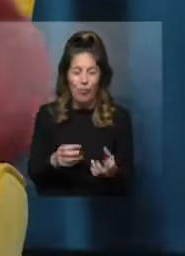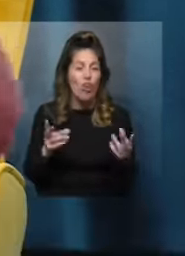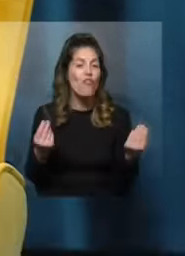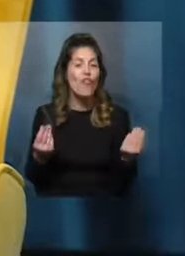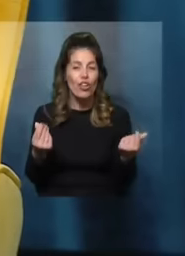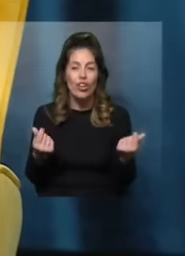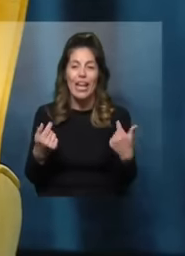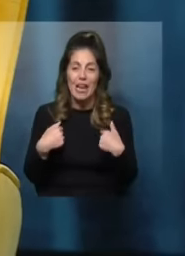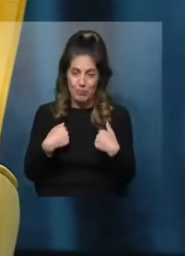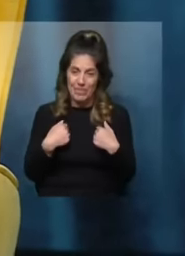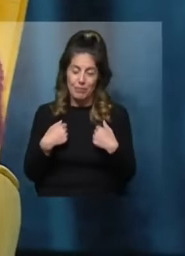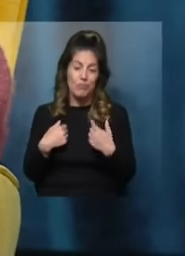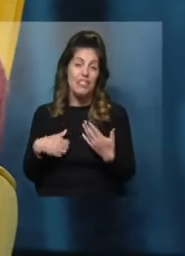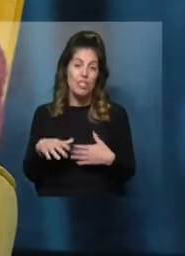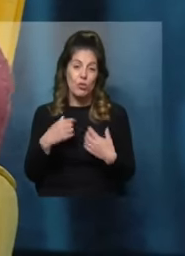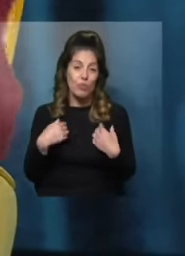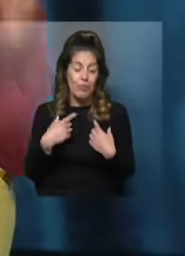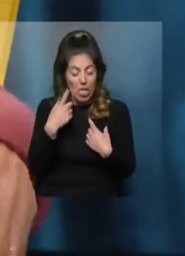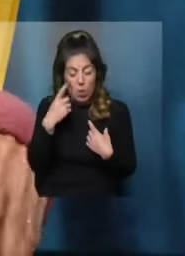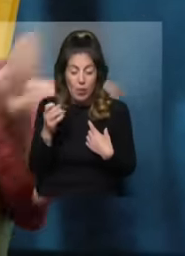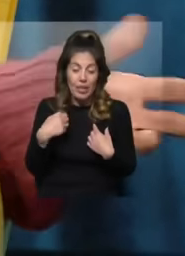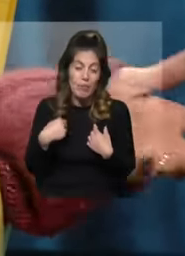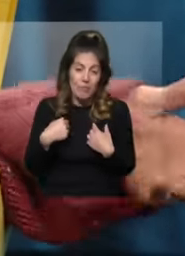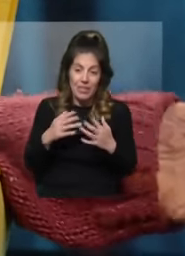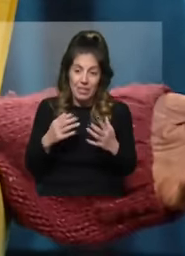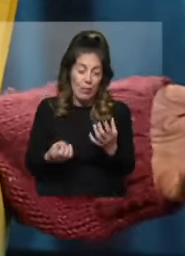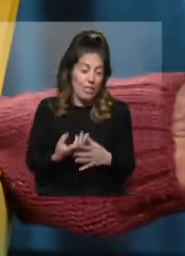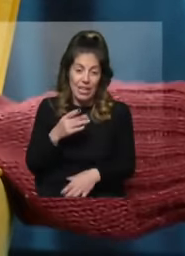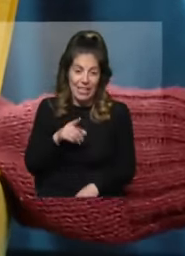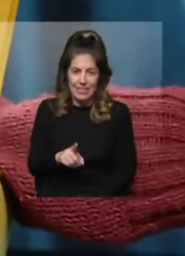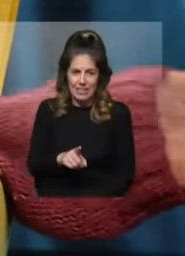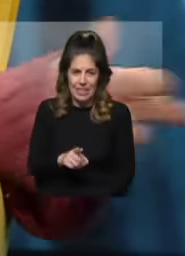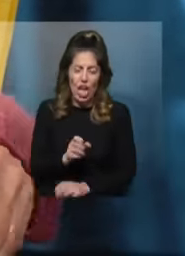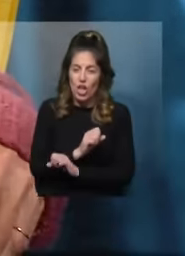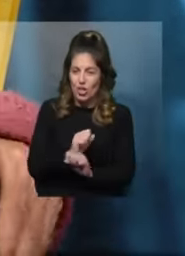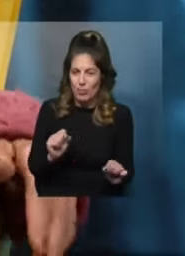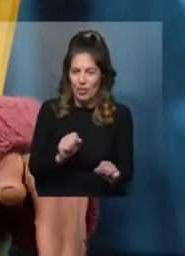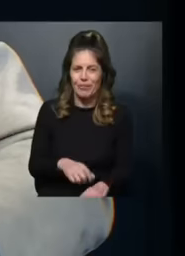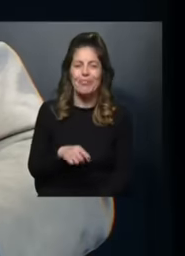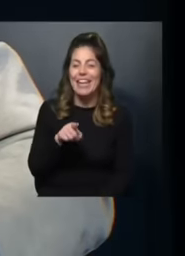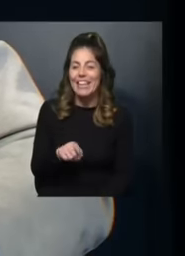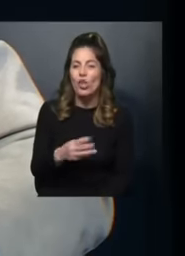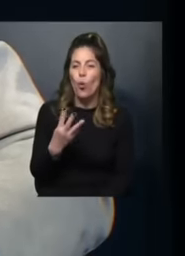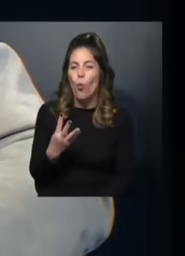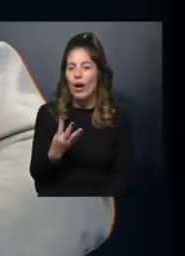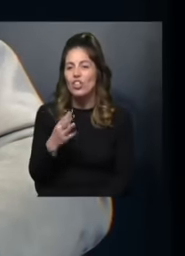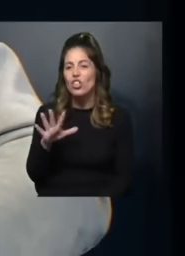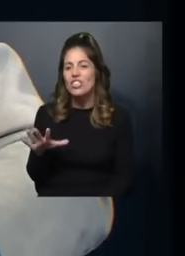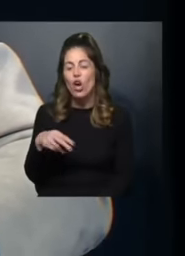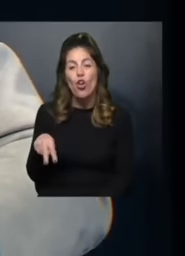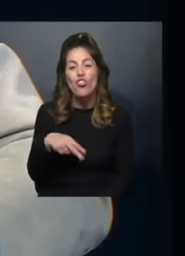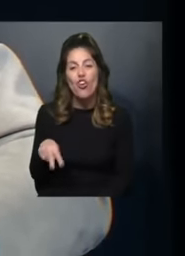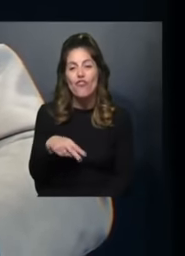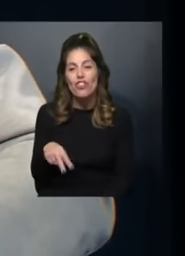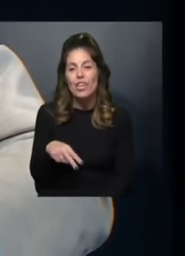folclórico, en mi caso. Sí, me doy claro. cuenta que sale así, eso no se puede... Esto va a ser el 4 y 5 de noviembre en